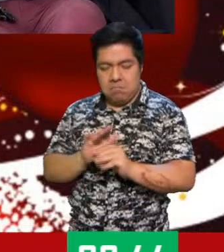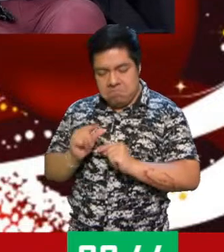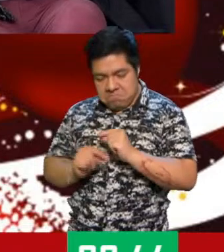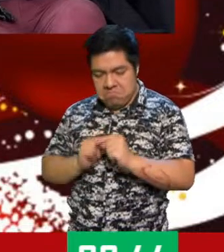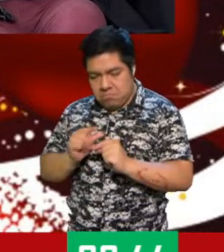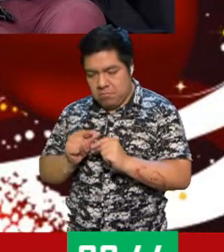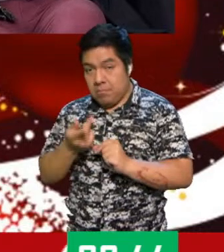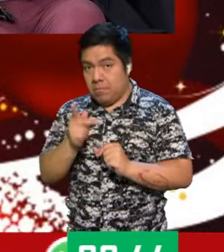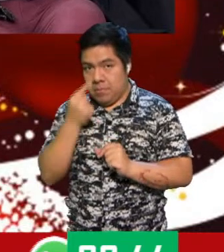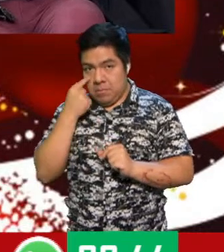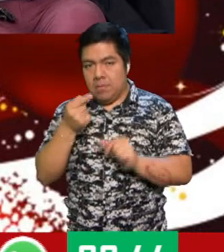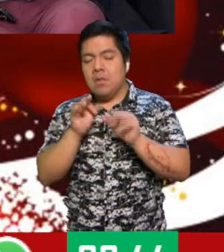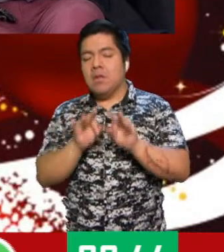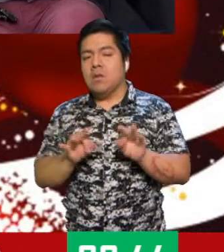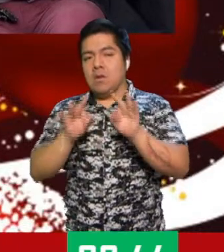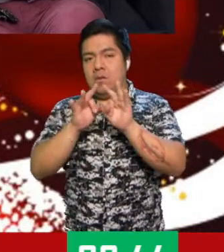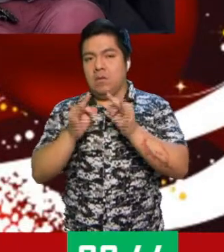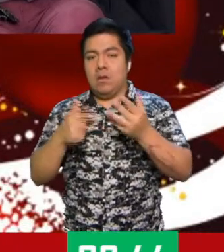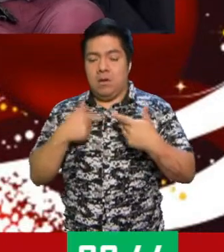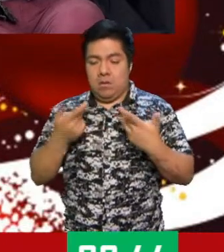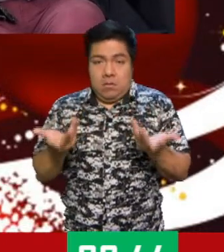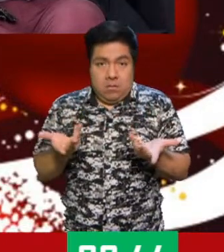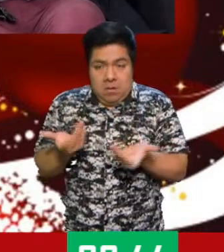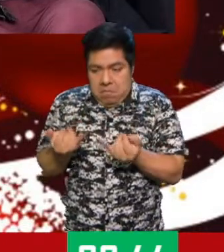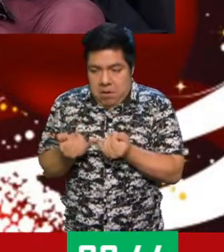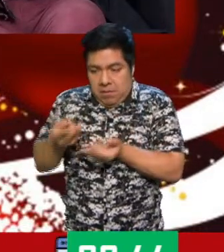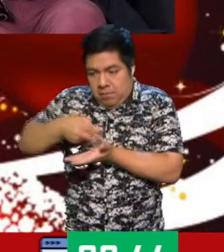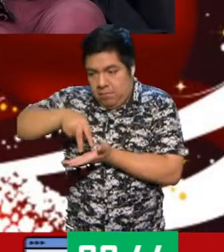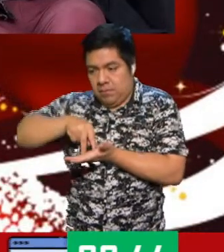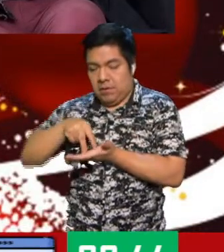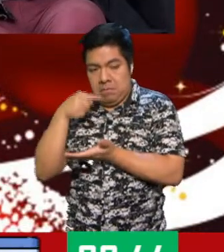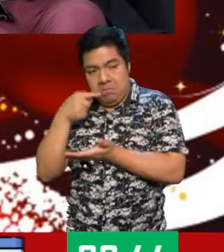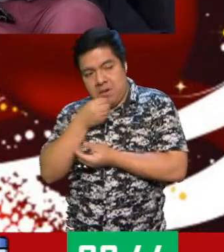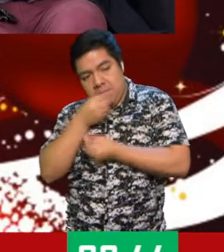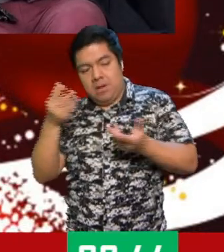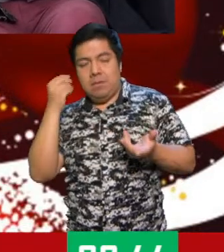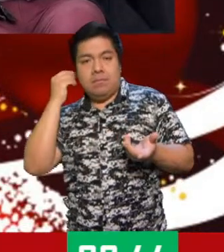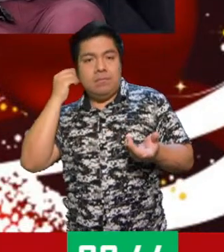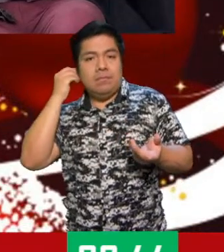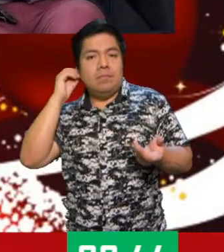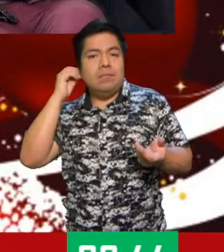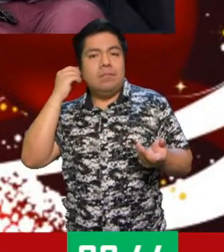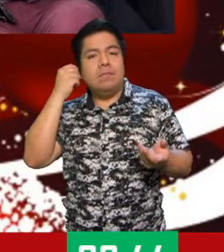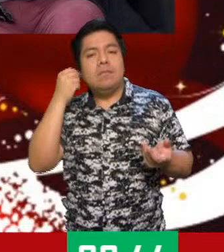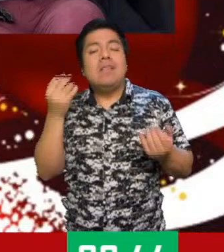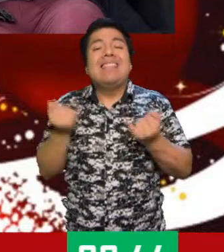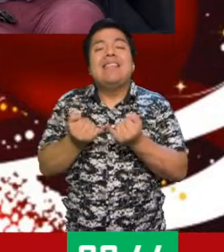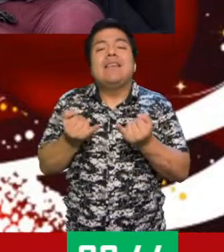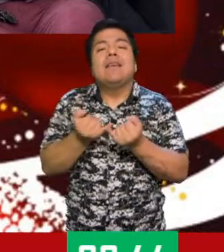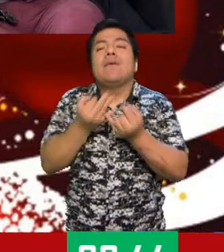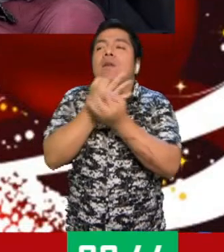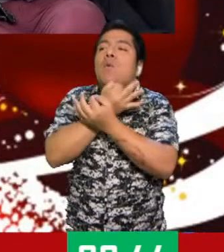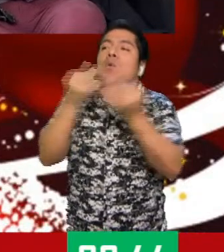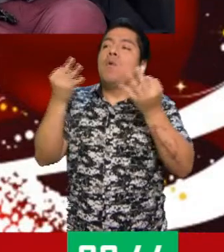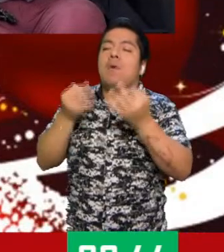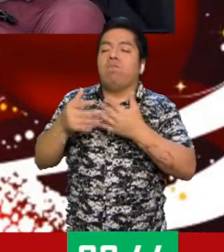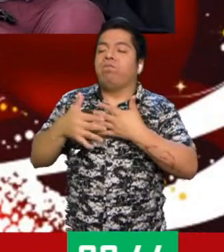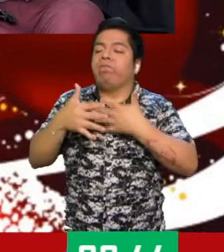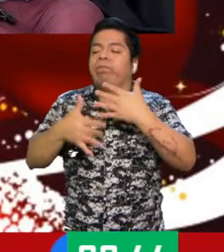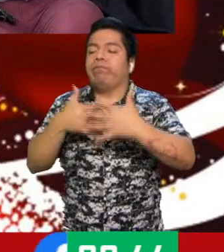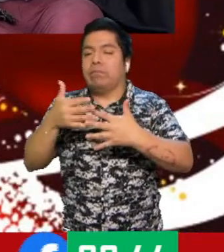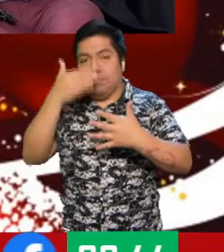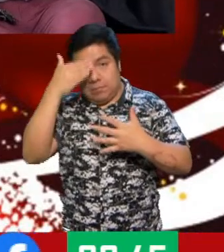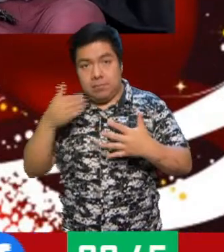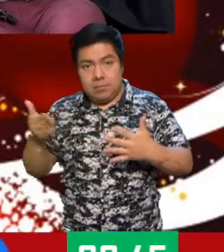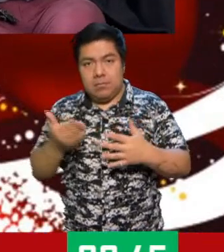importante que pues alcemos la voz, que nos pronunciemos y que extendamos este discurso de esta